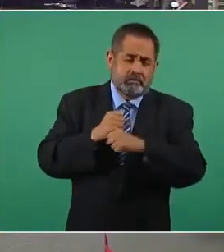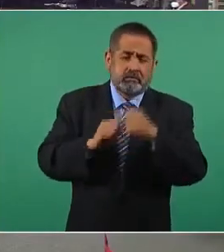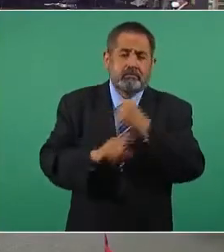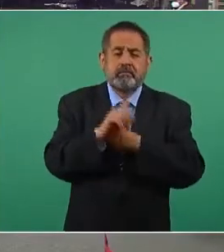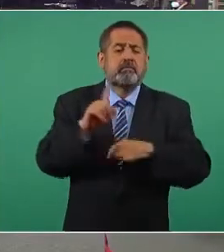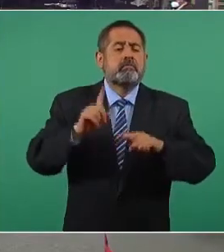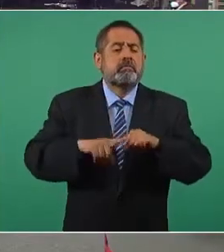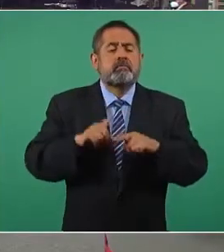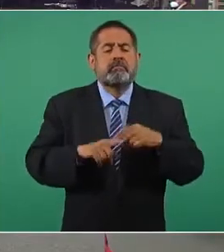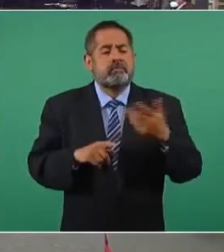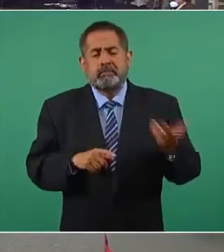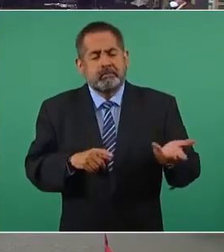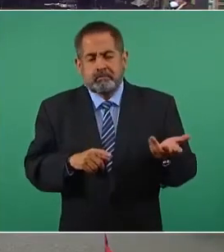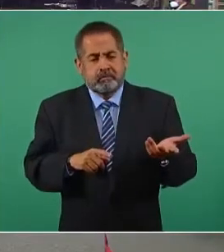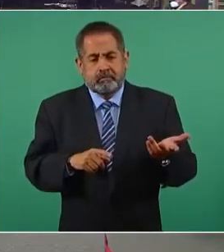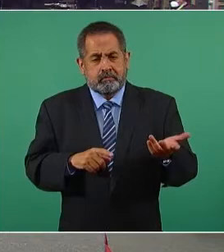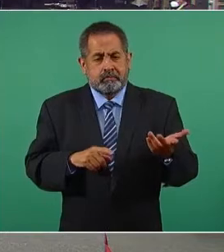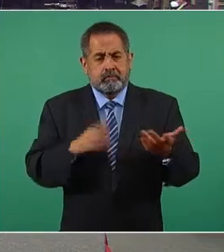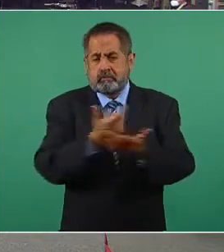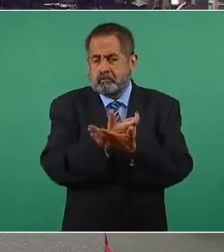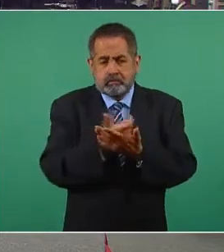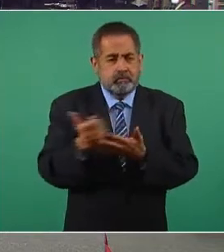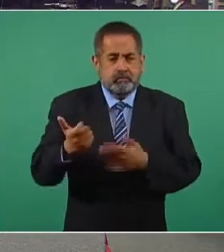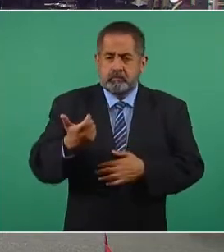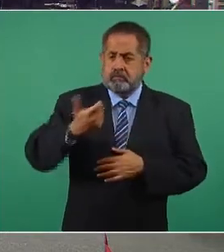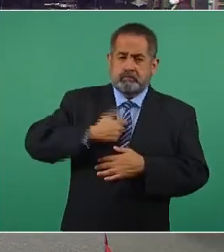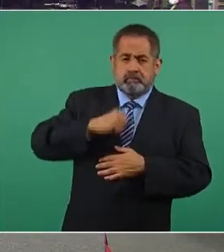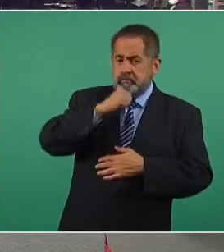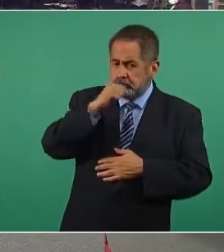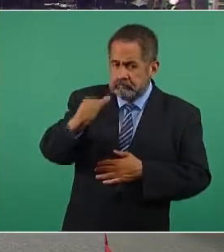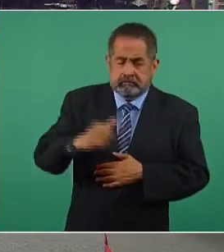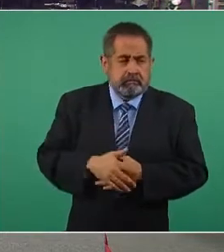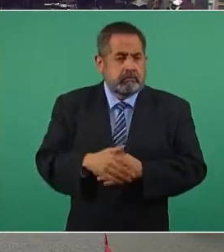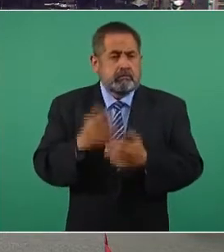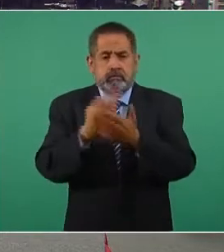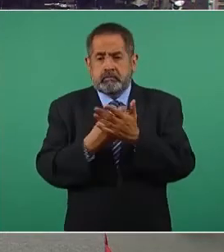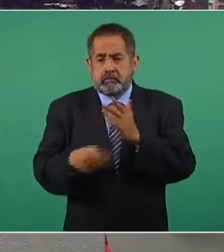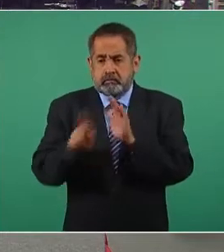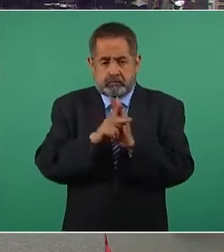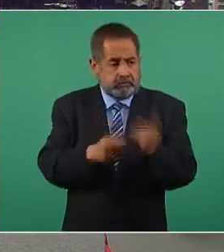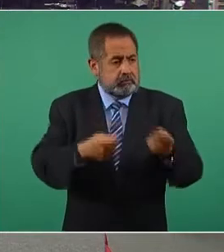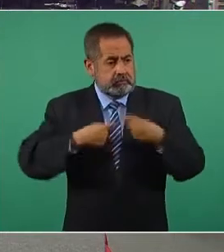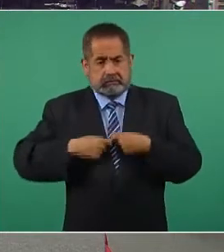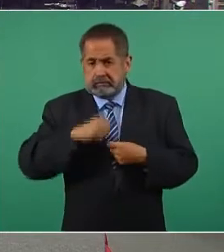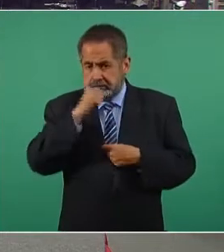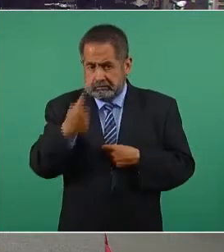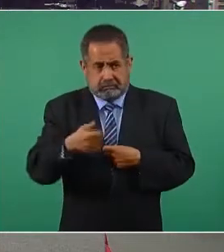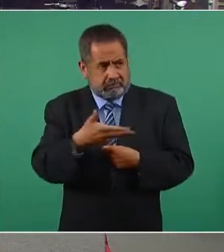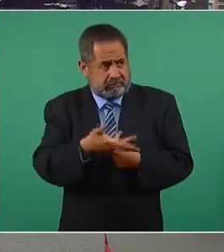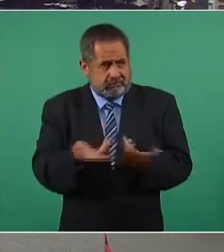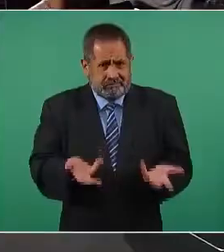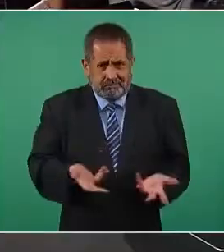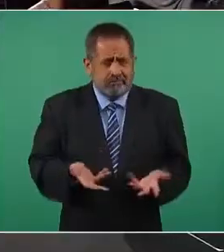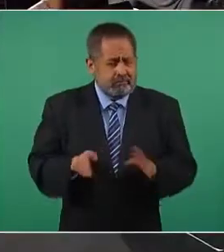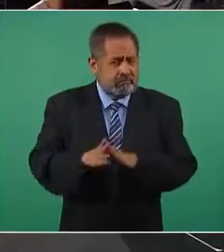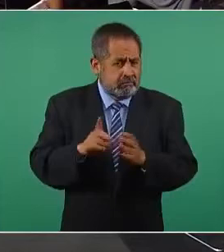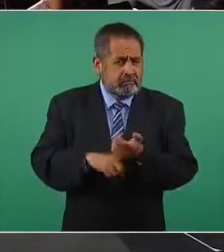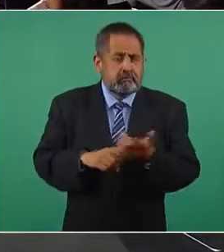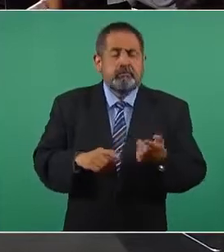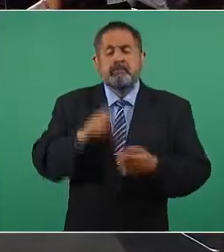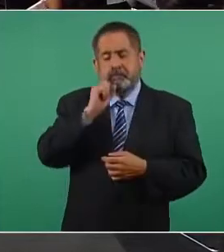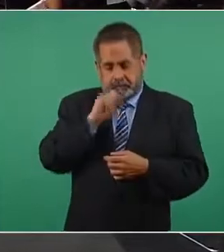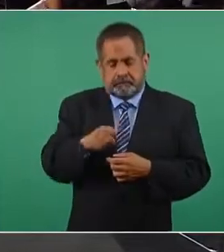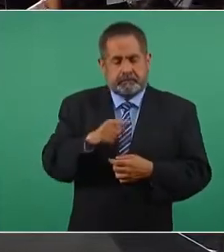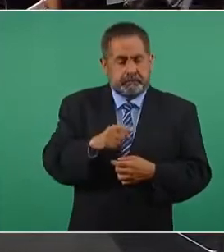términos precisamente de sueldos no devengados, plazas no asignadas, y bueno, también antes de